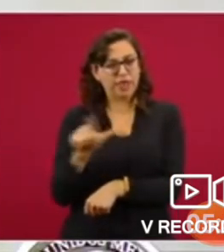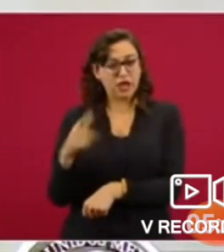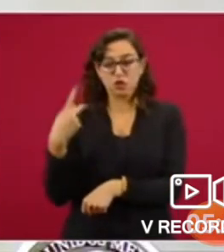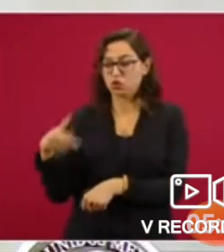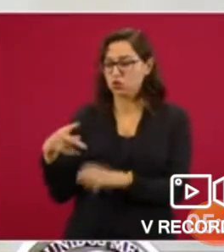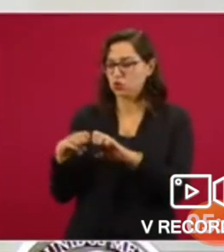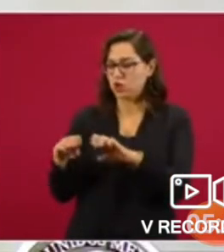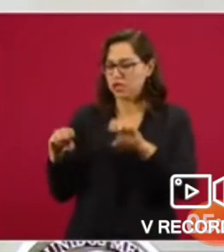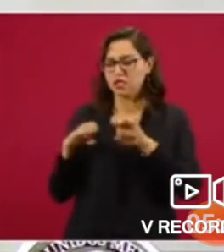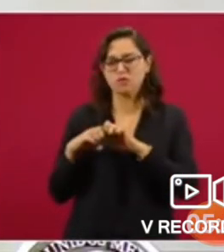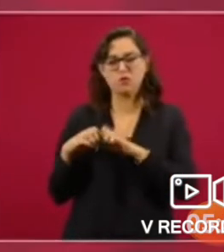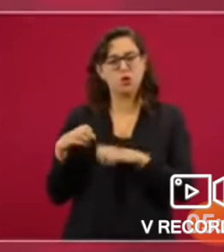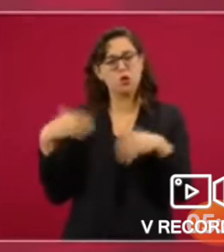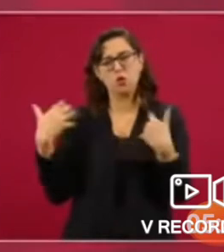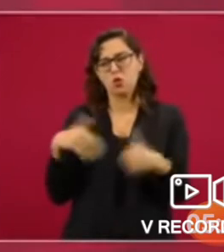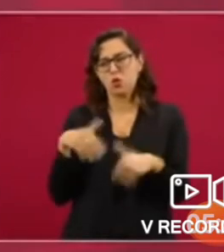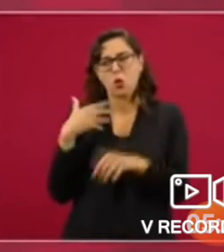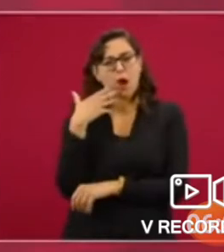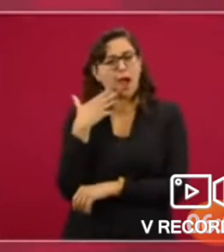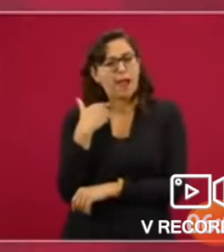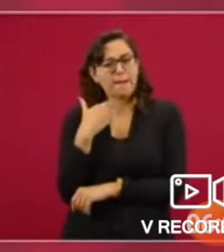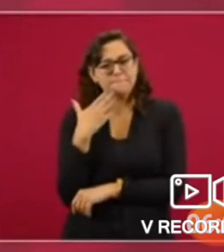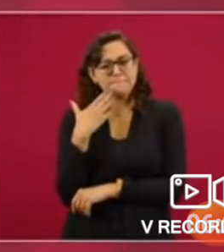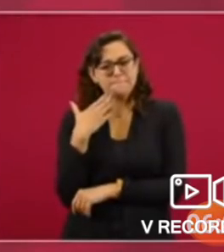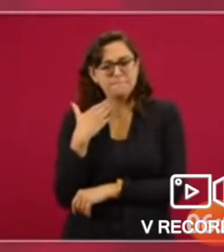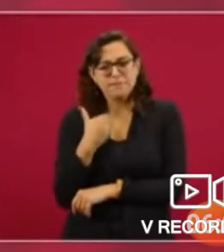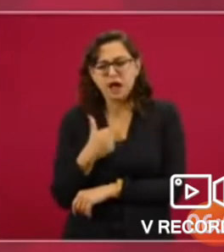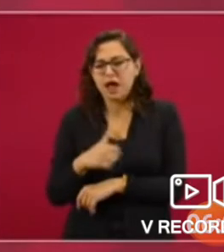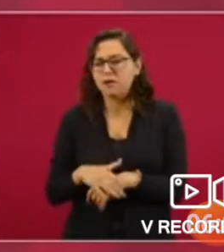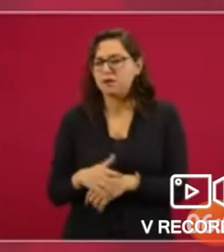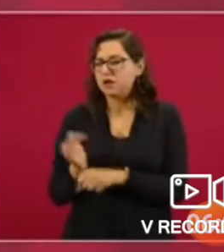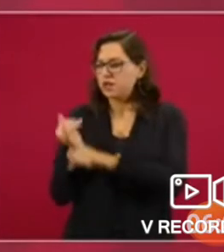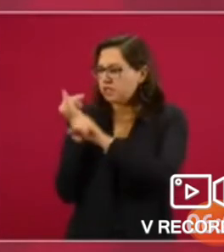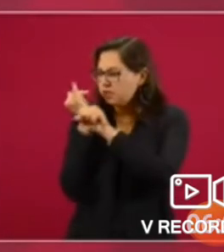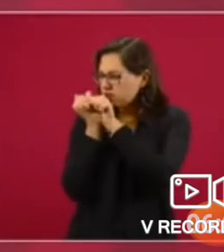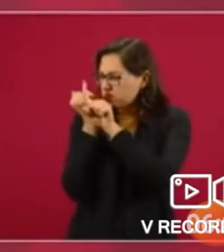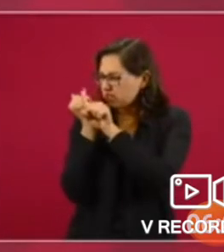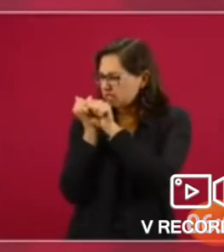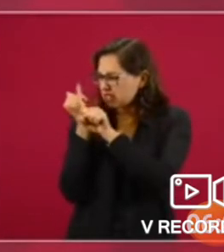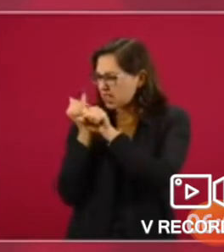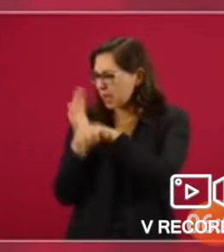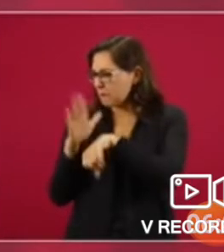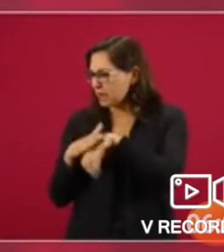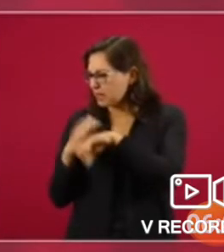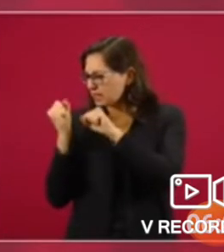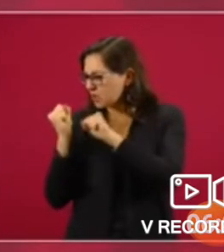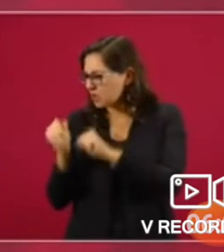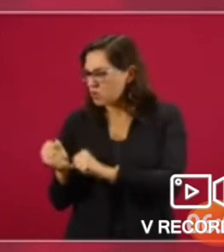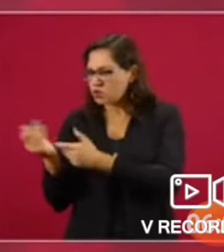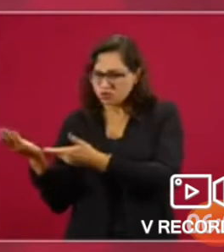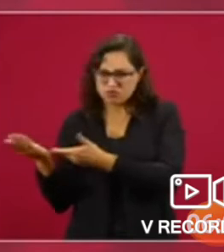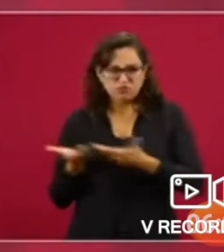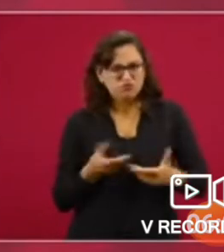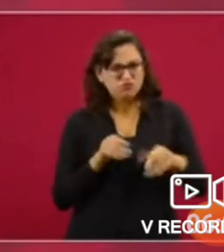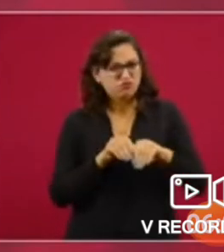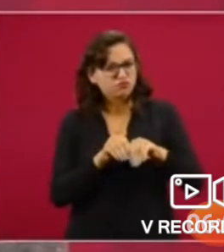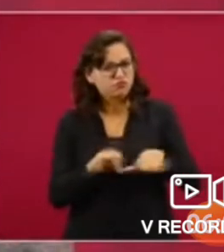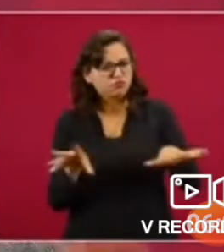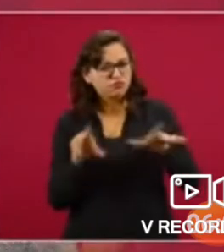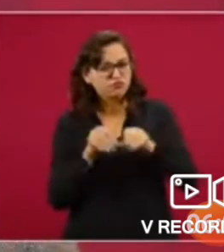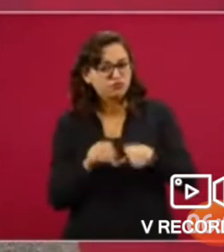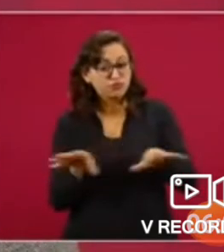ámbito de la epidemiología, de estar buscando cómo confirmar, cómo estar seguro de los casos. Y nos va a dar estas